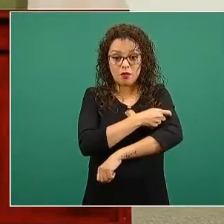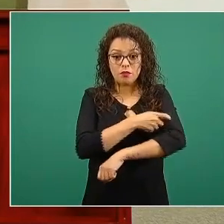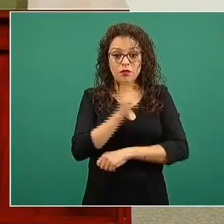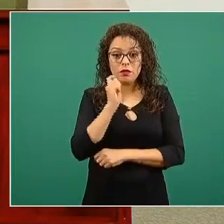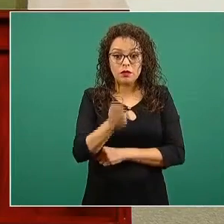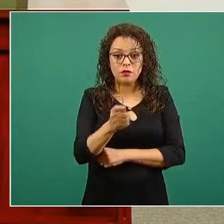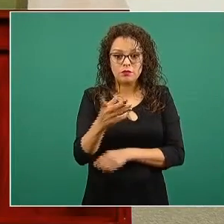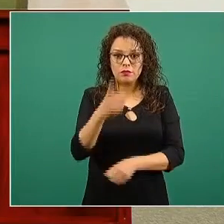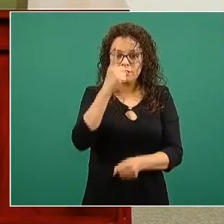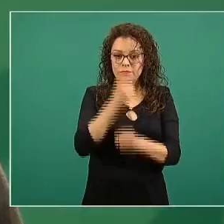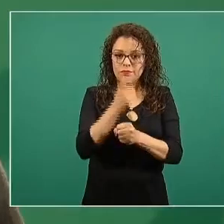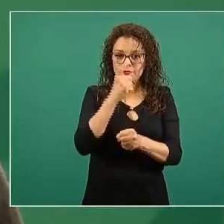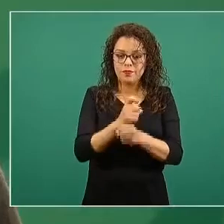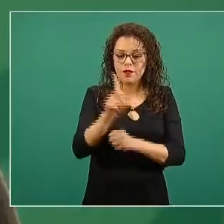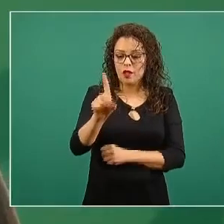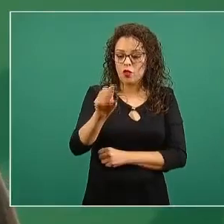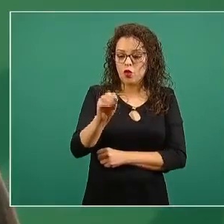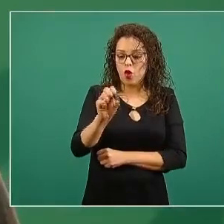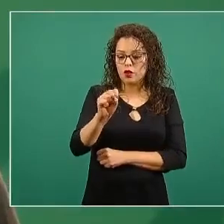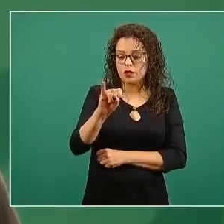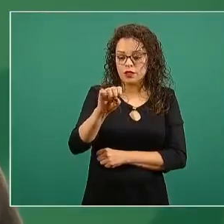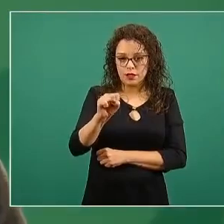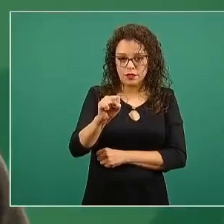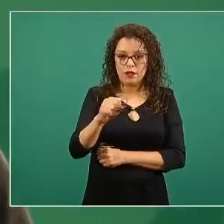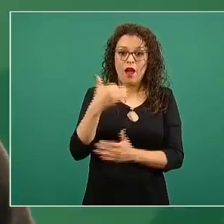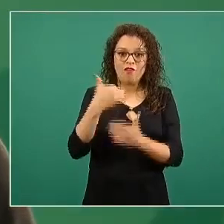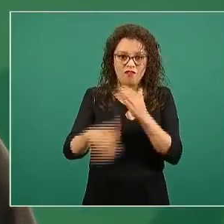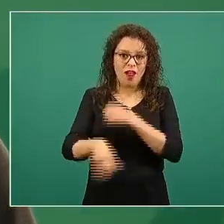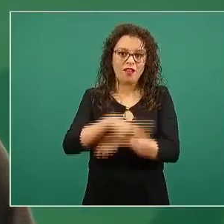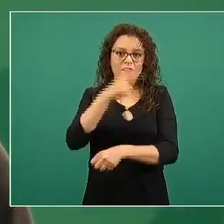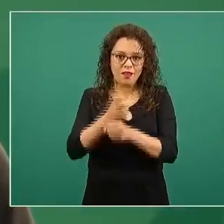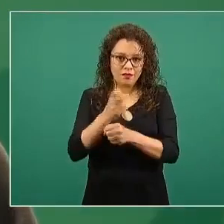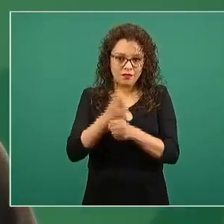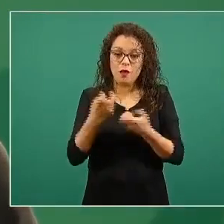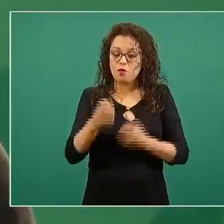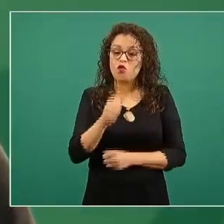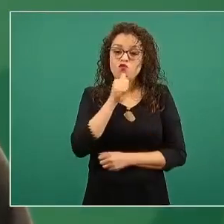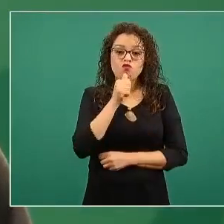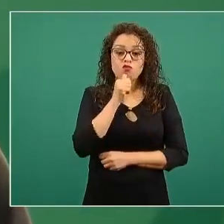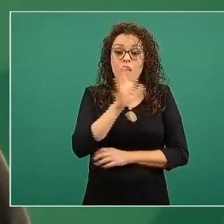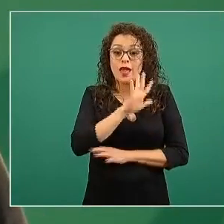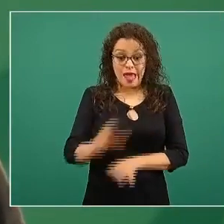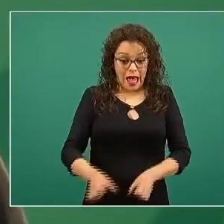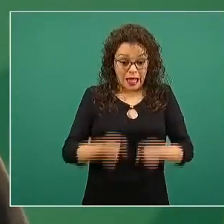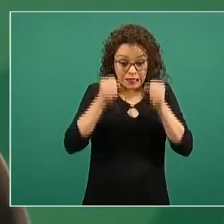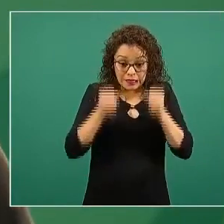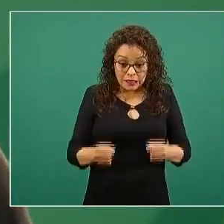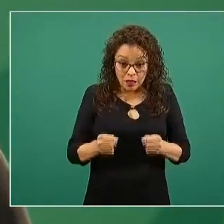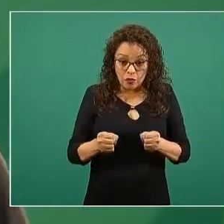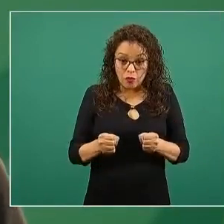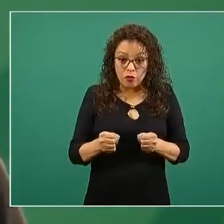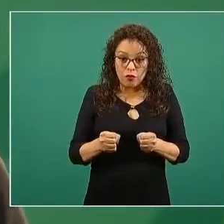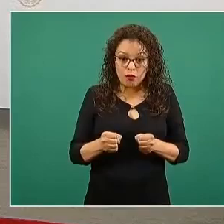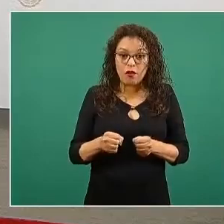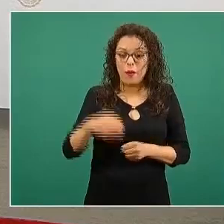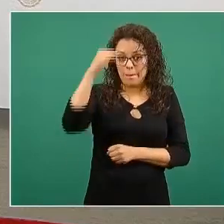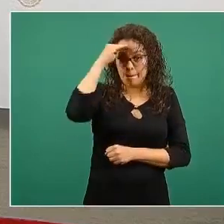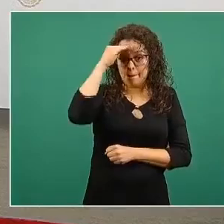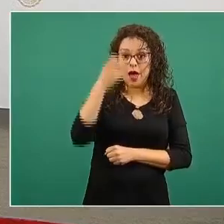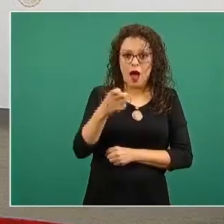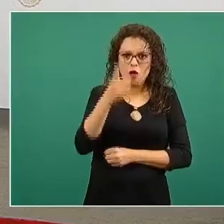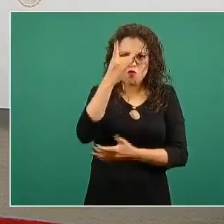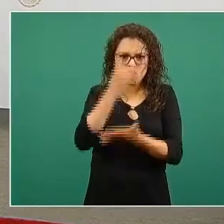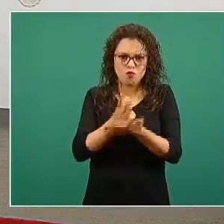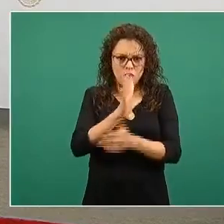primera dosis. Por lo tanto, todavía no podemos asegurar o no se puede generar la expectativa de que ya con la primera